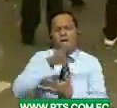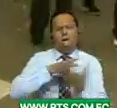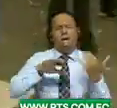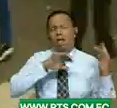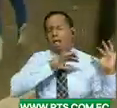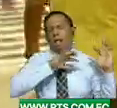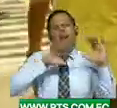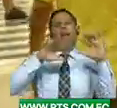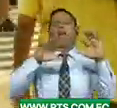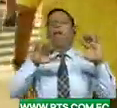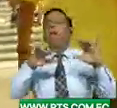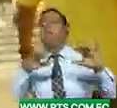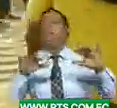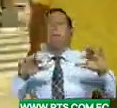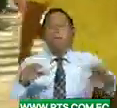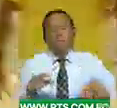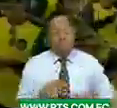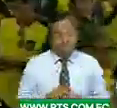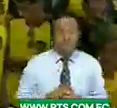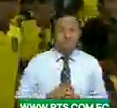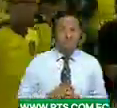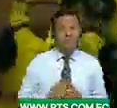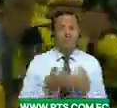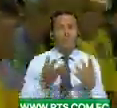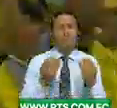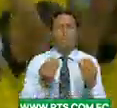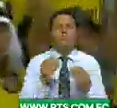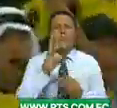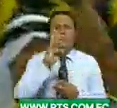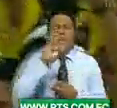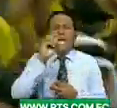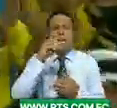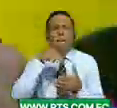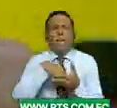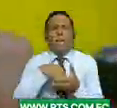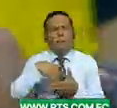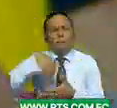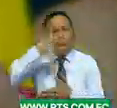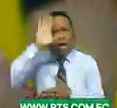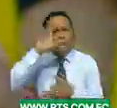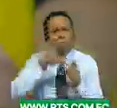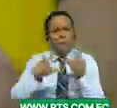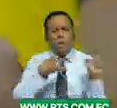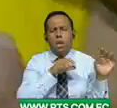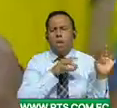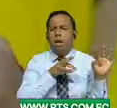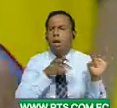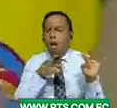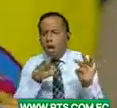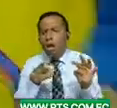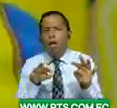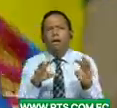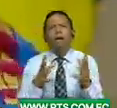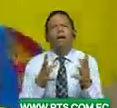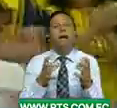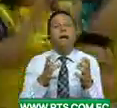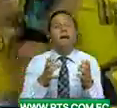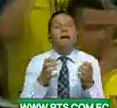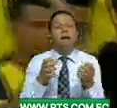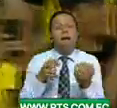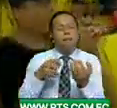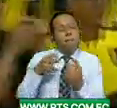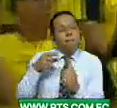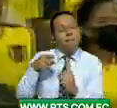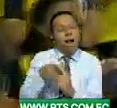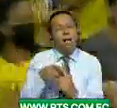hinchas en la previa del encuentro. Más de 60.000 espectadores ovacionaron a la Tri en la cancha por conseguir el cupo al Mundial de